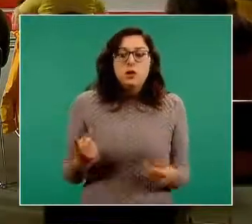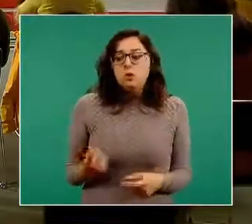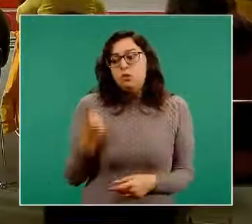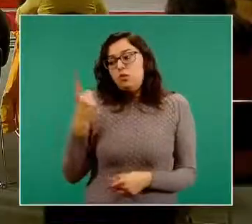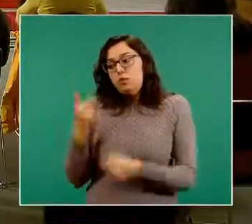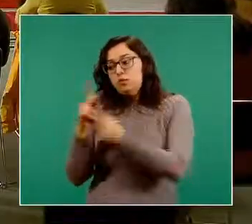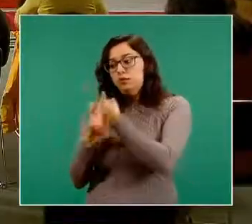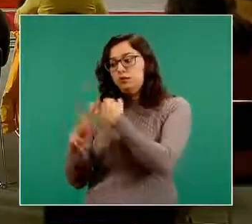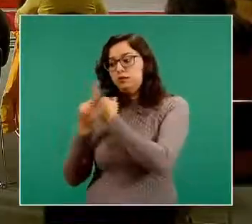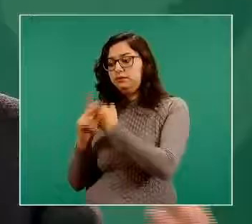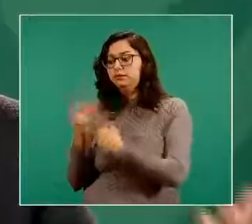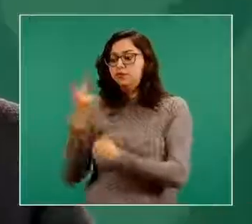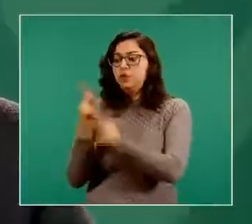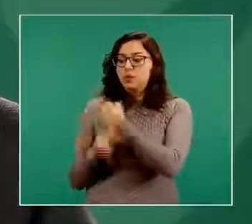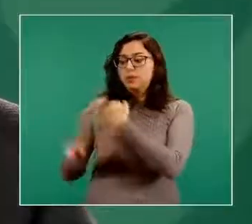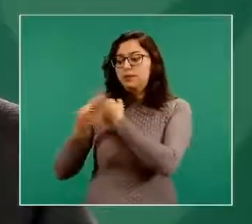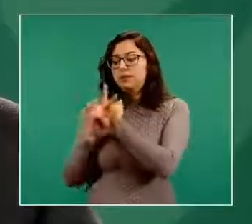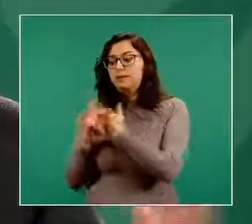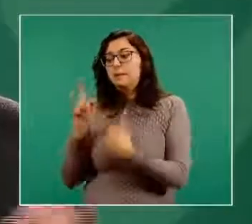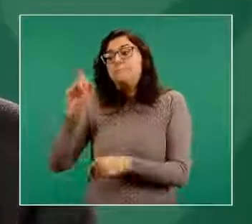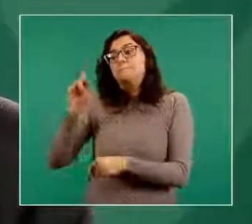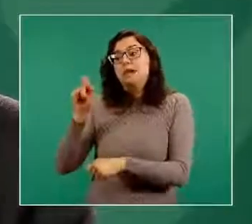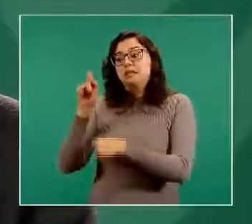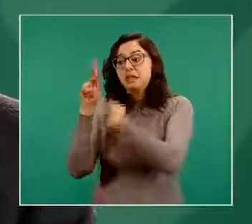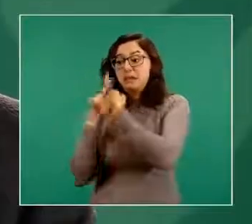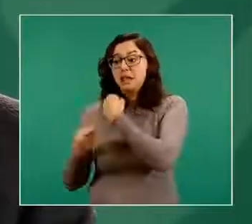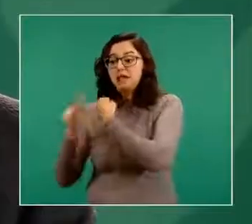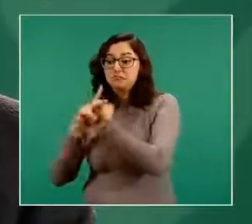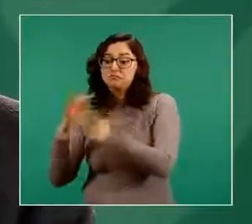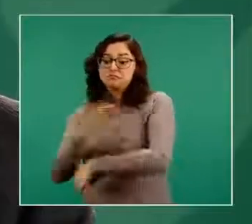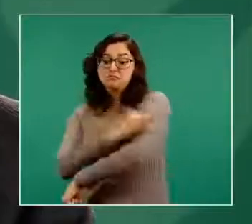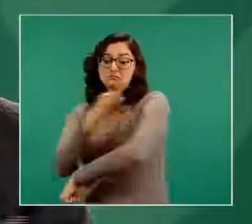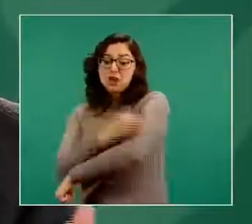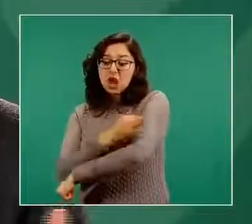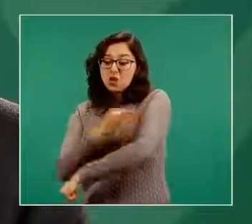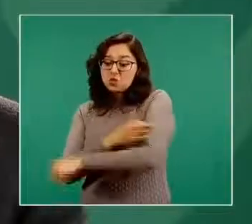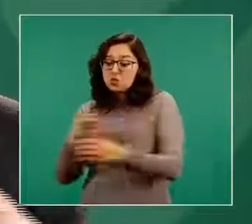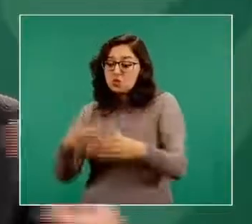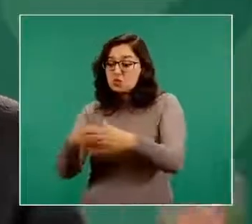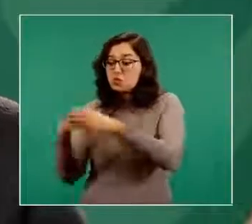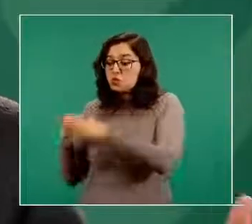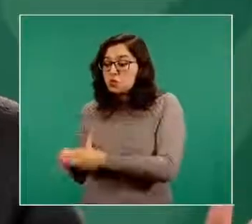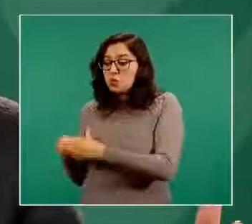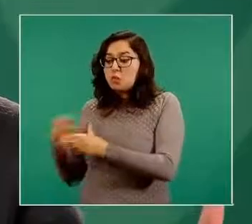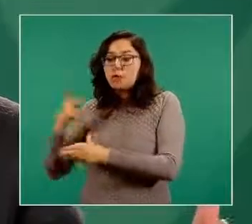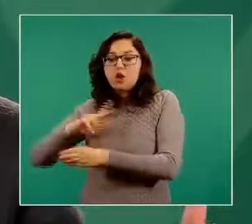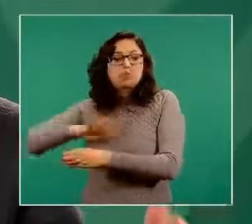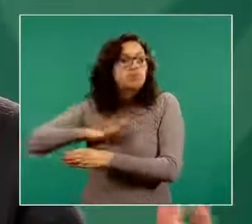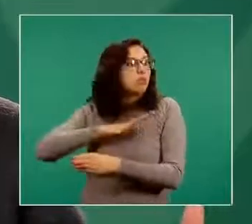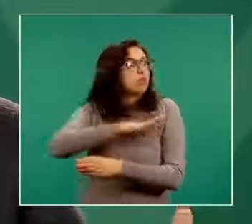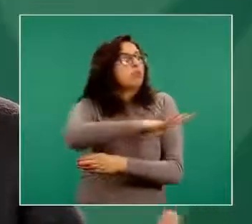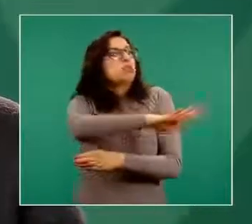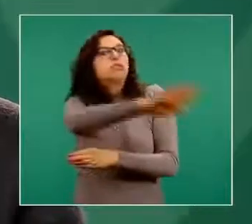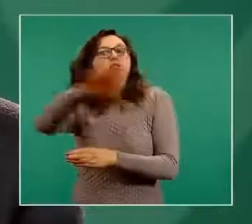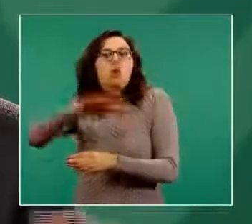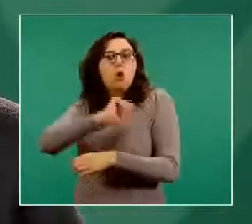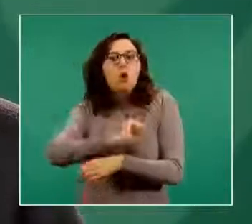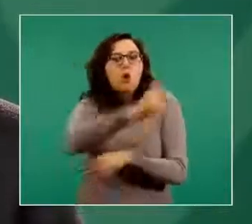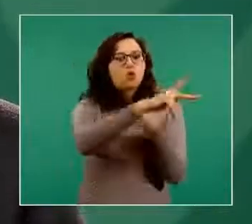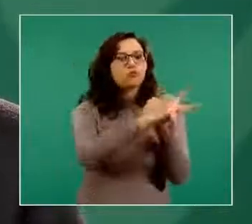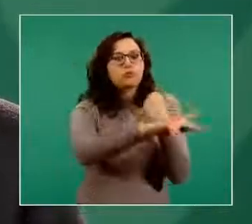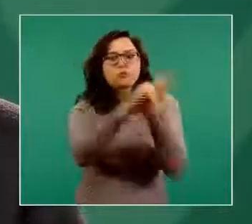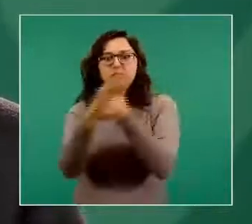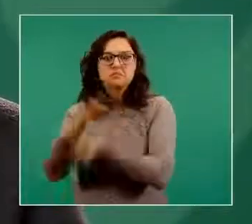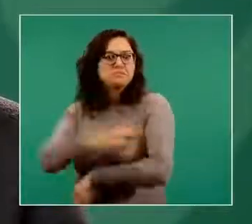2 o 3 o 5 o una veintena tengan acceso a las vacunas, pero mientras no exista acceso a las vacunas en